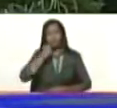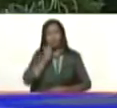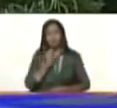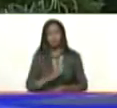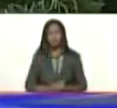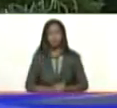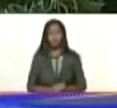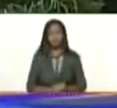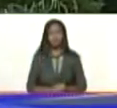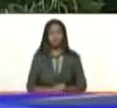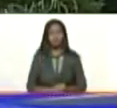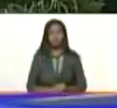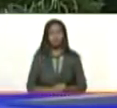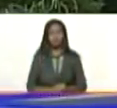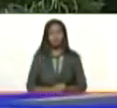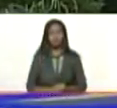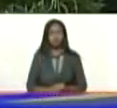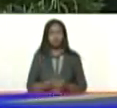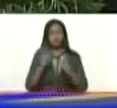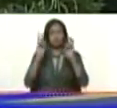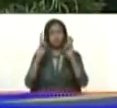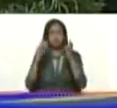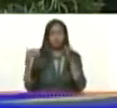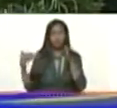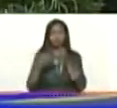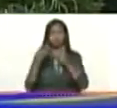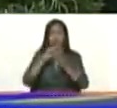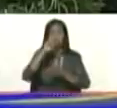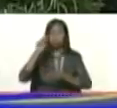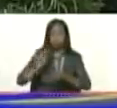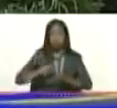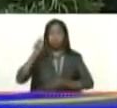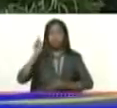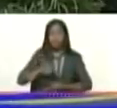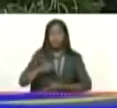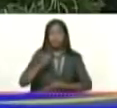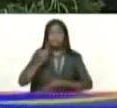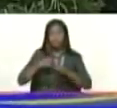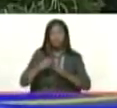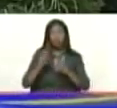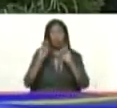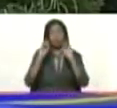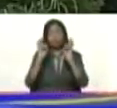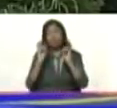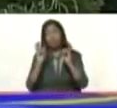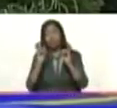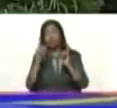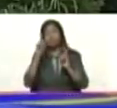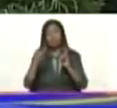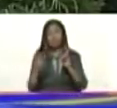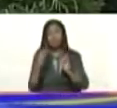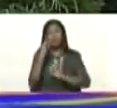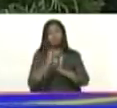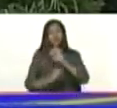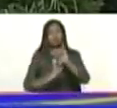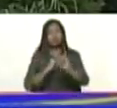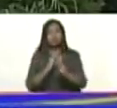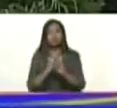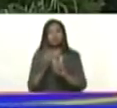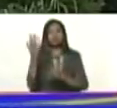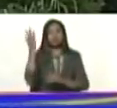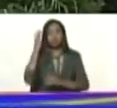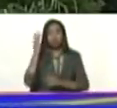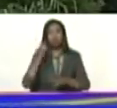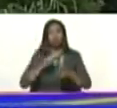temas que tienen impactos nacionales, pero son temas que tienen impacto internacional también. Así